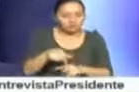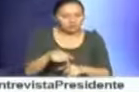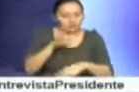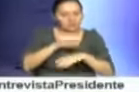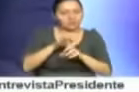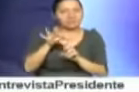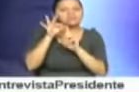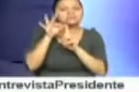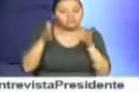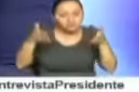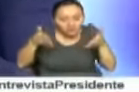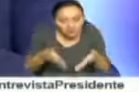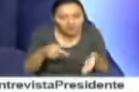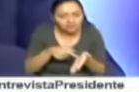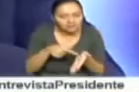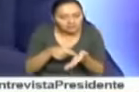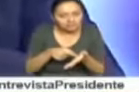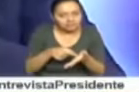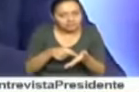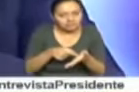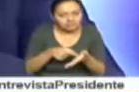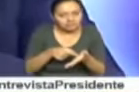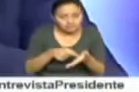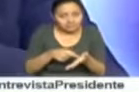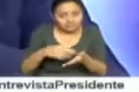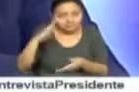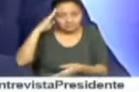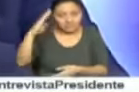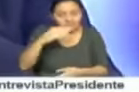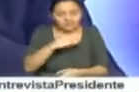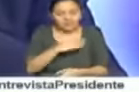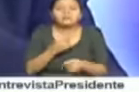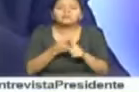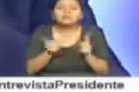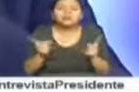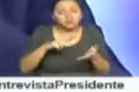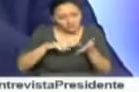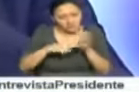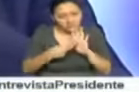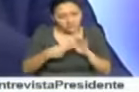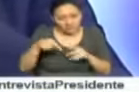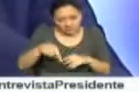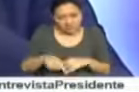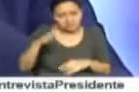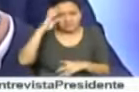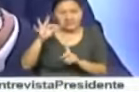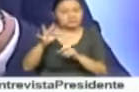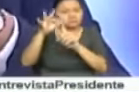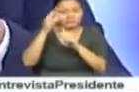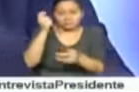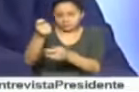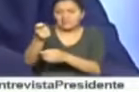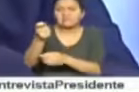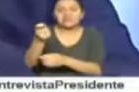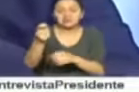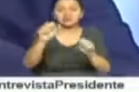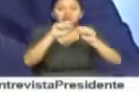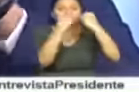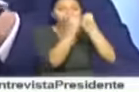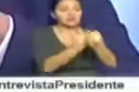particularidades que obedecen a la especificidad de la función militar. ¿Pero qué tiene que ver eso con que en el sector